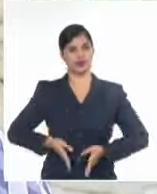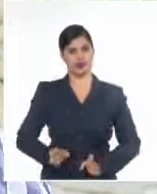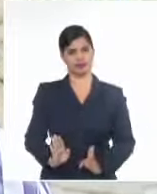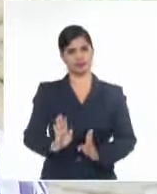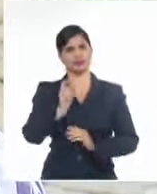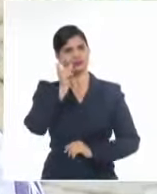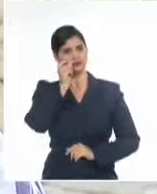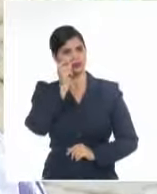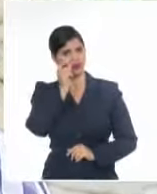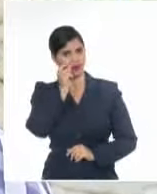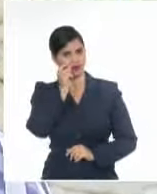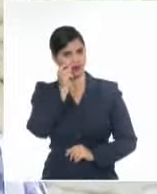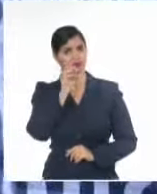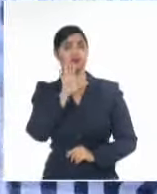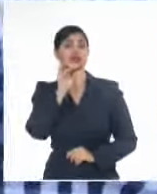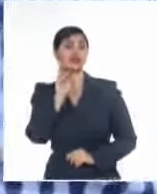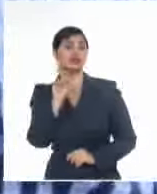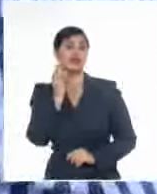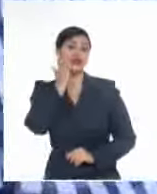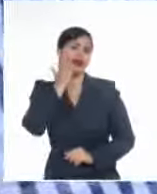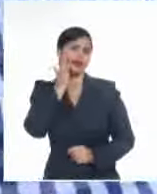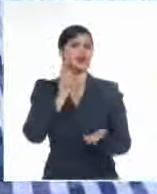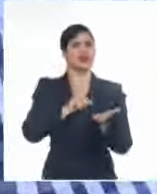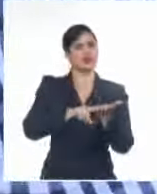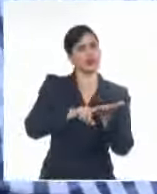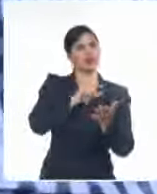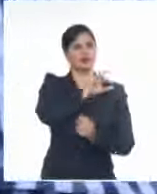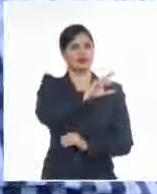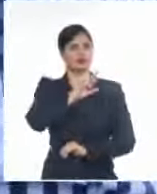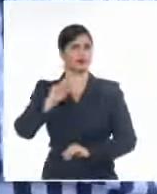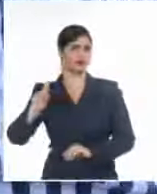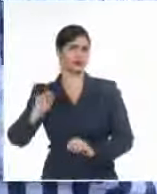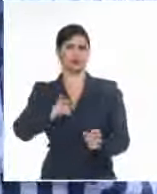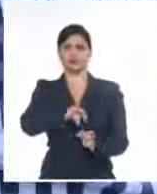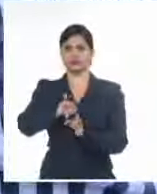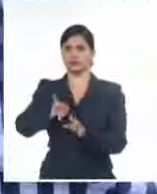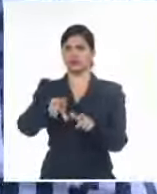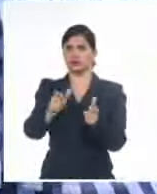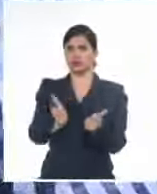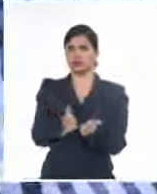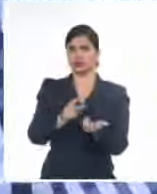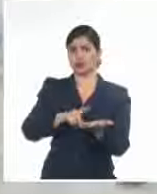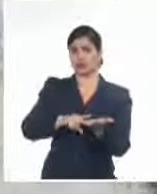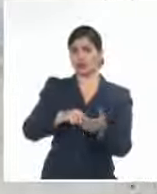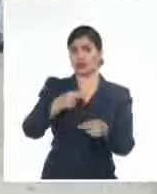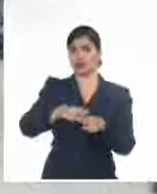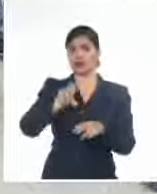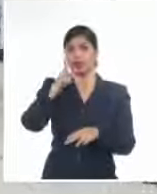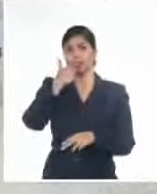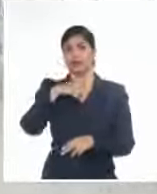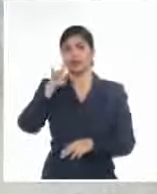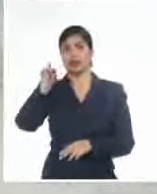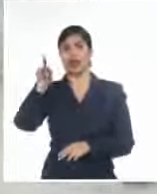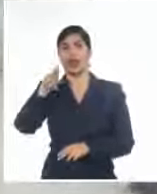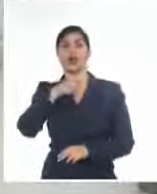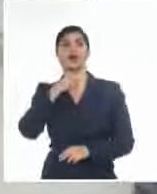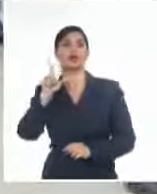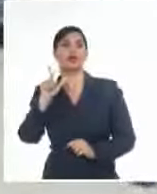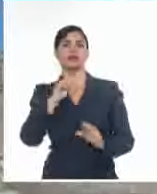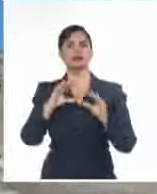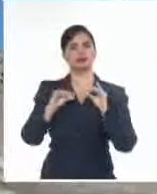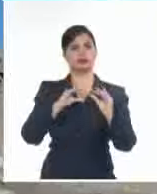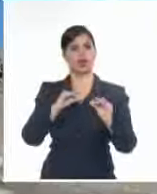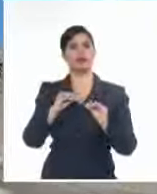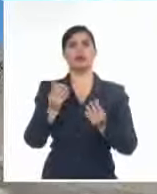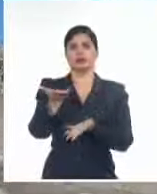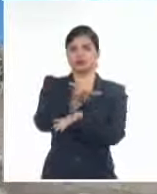Por eso hemos llegado hasta acá. En el Consejo Popular El Laurel, aledaño al sitio histórico, intercambió con algunos moradores,